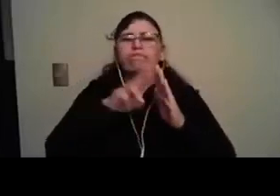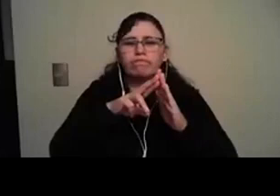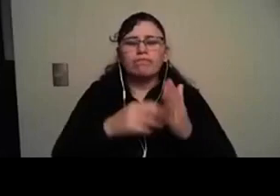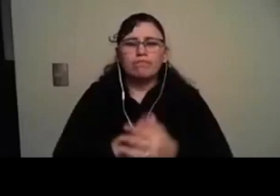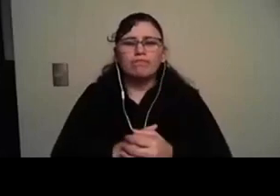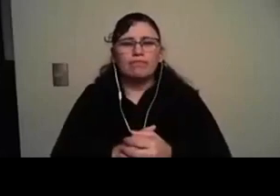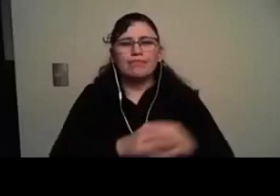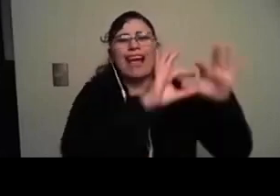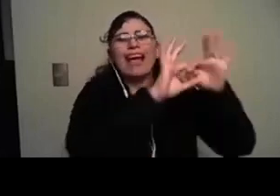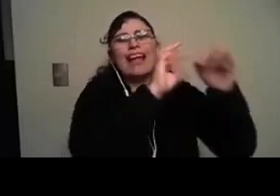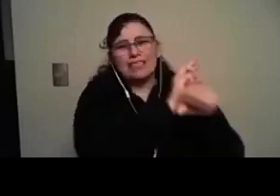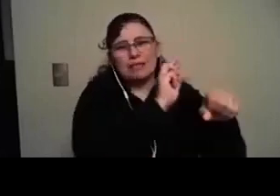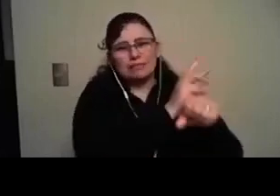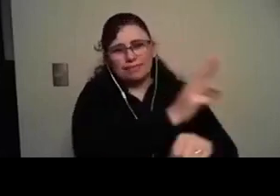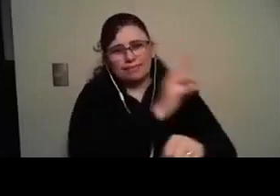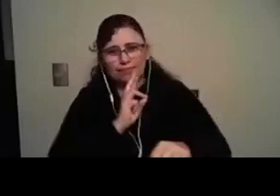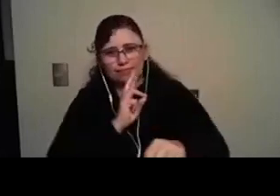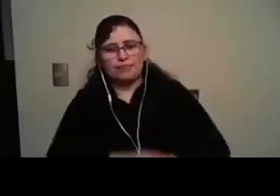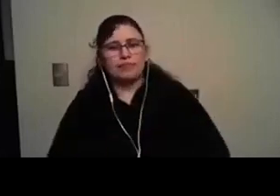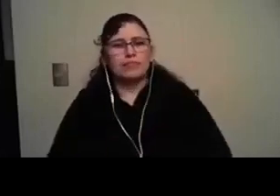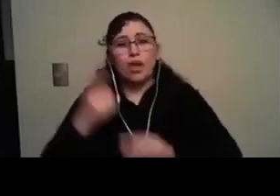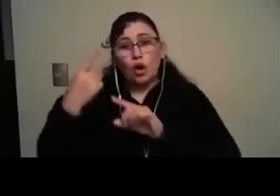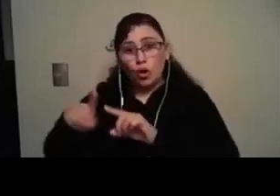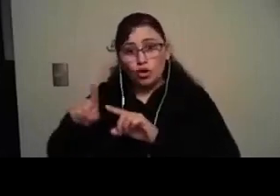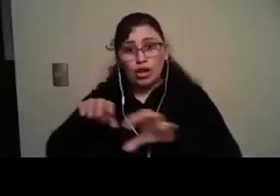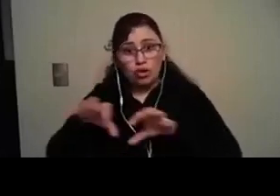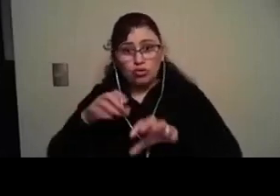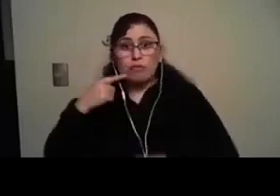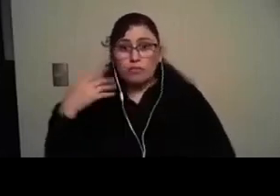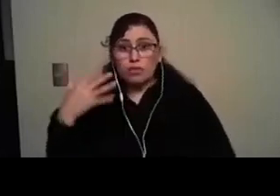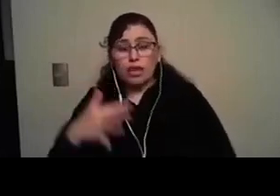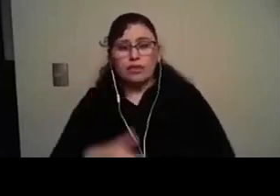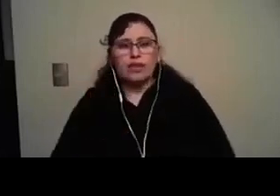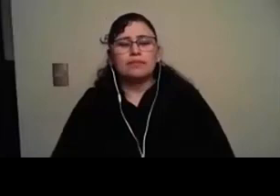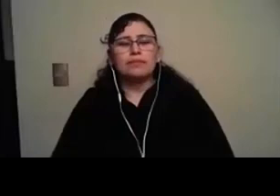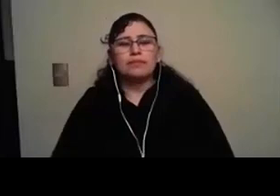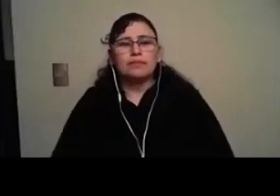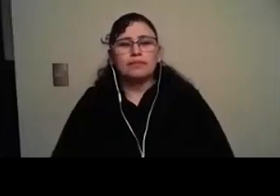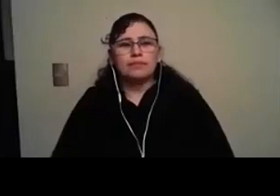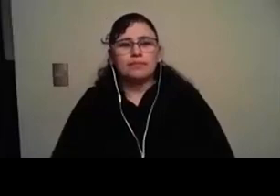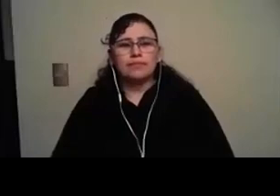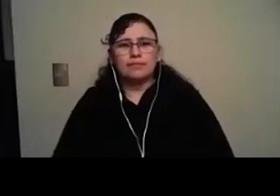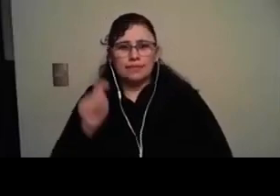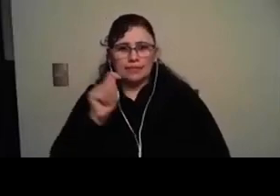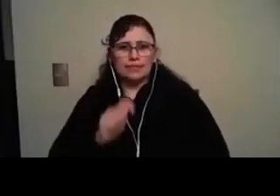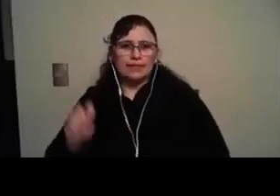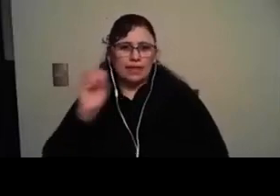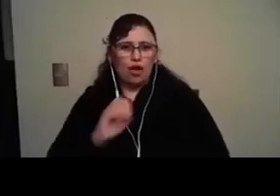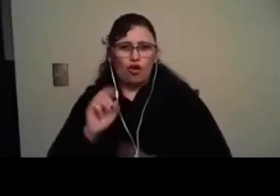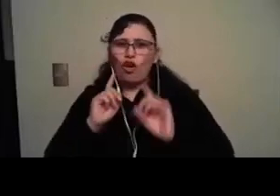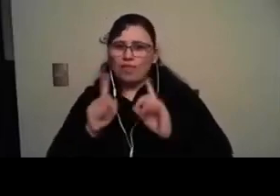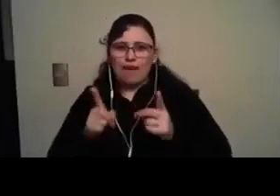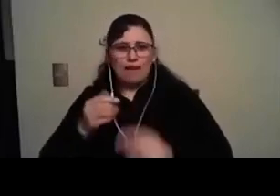Ya, gracias, profe. Y otro determinante también que creo yo importante destacar tiene que ver con la expertise del tratante, ya eso sí,